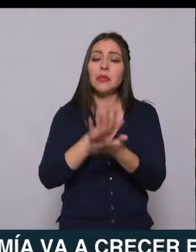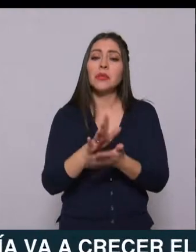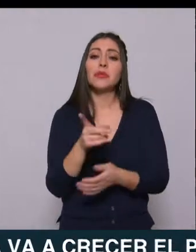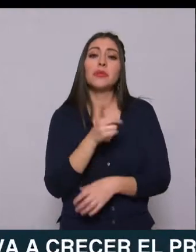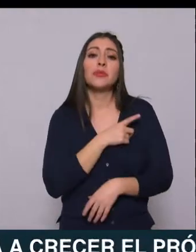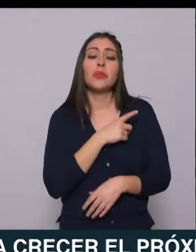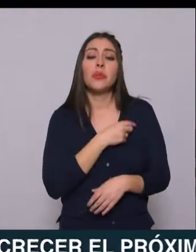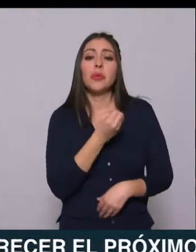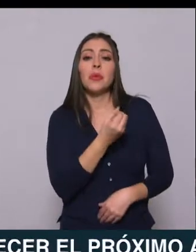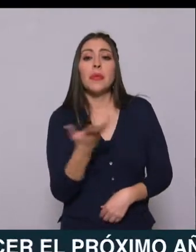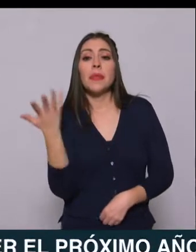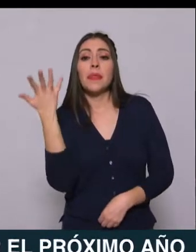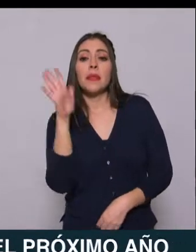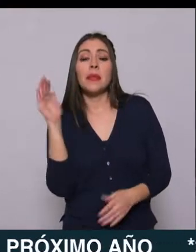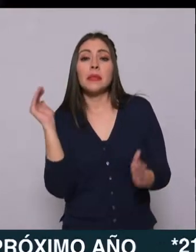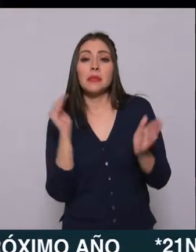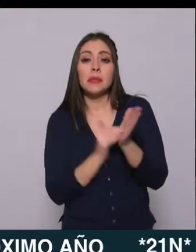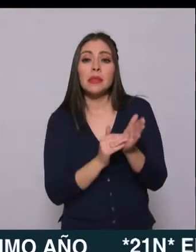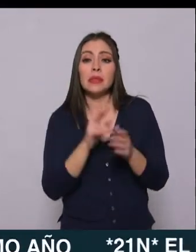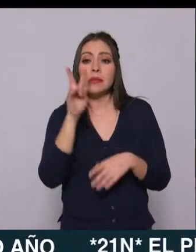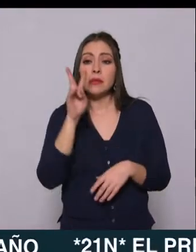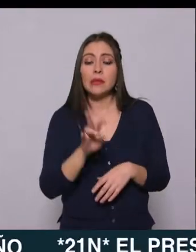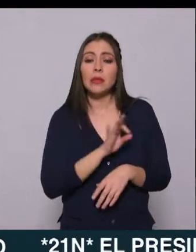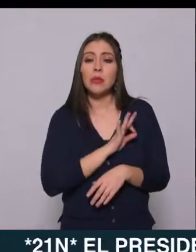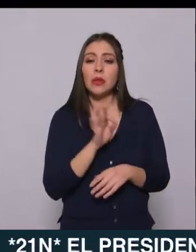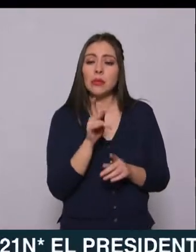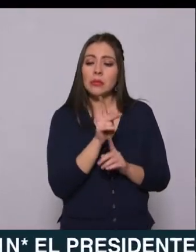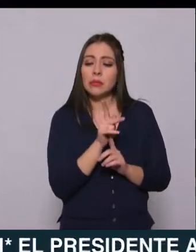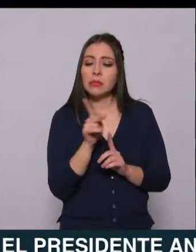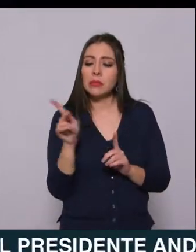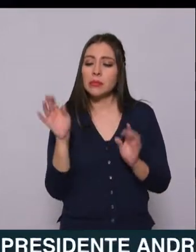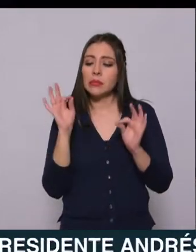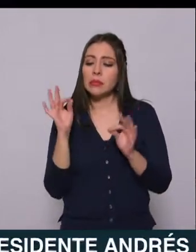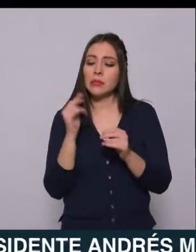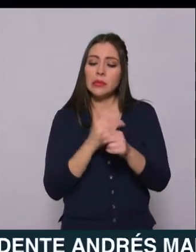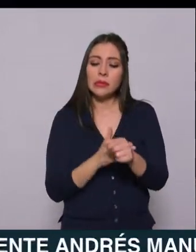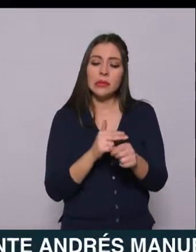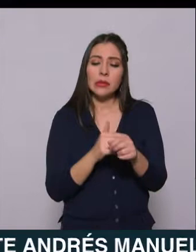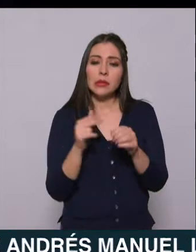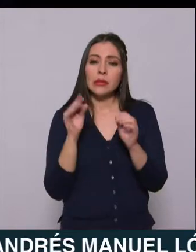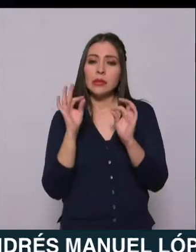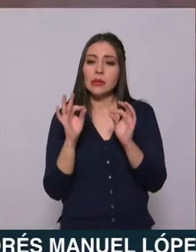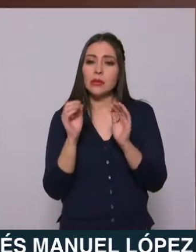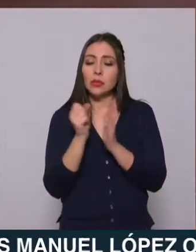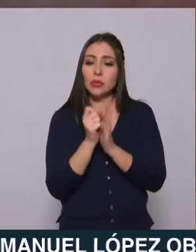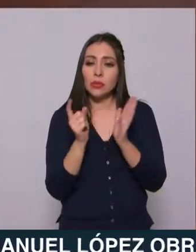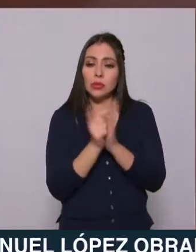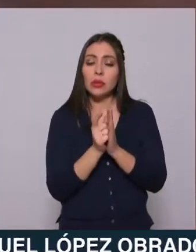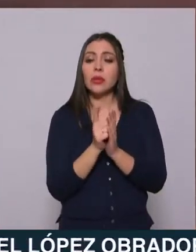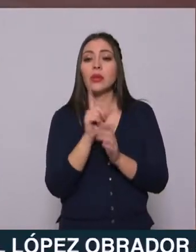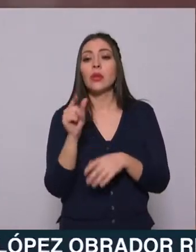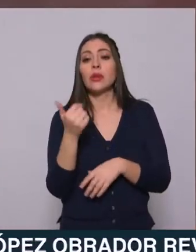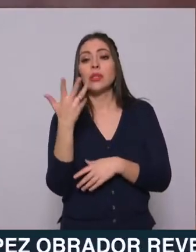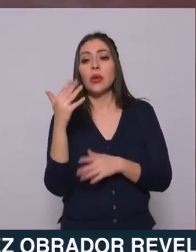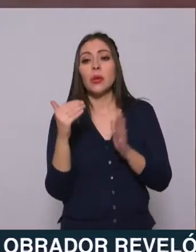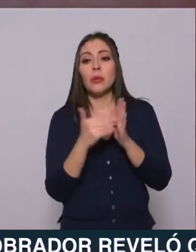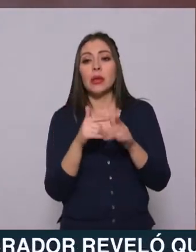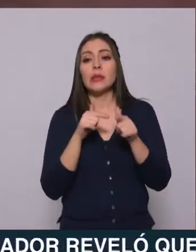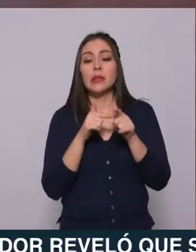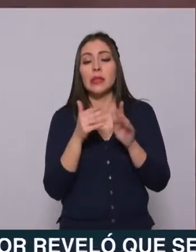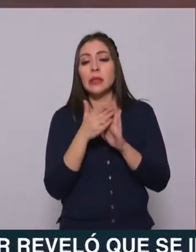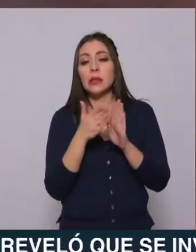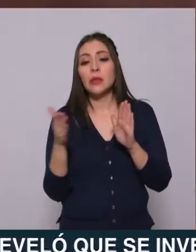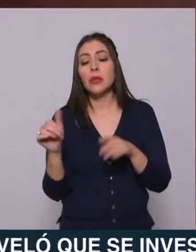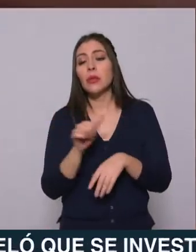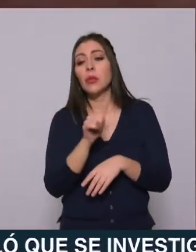solamente 10,000 lograron completar sus solicitudes. De esos solamente 5,000 seguir el proceso, y de esos únicamente